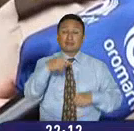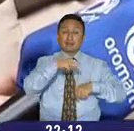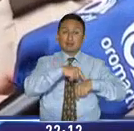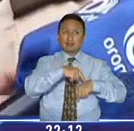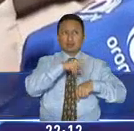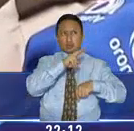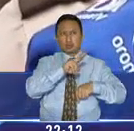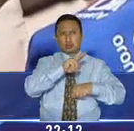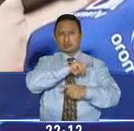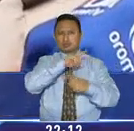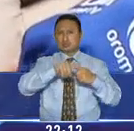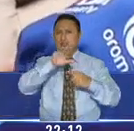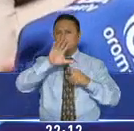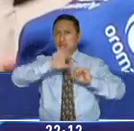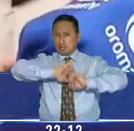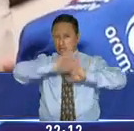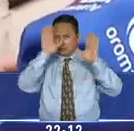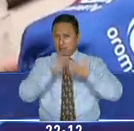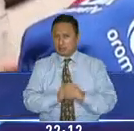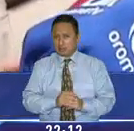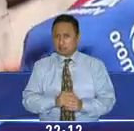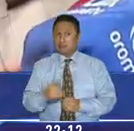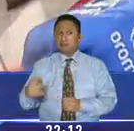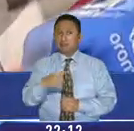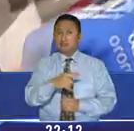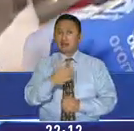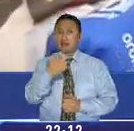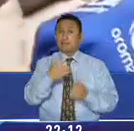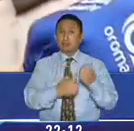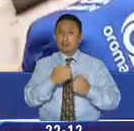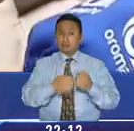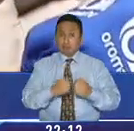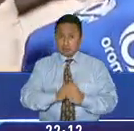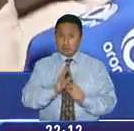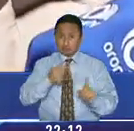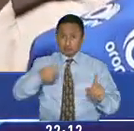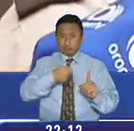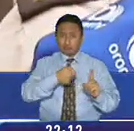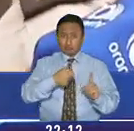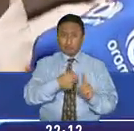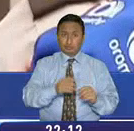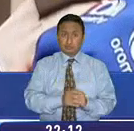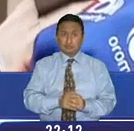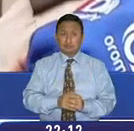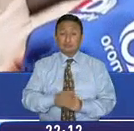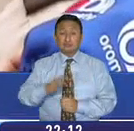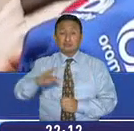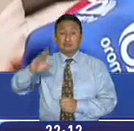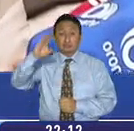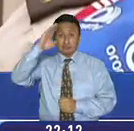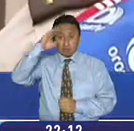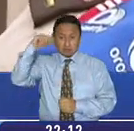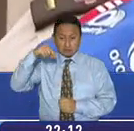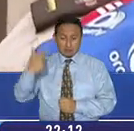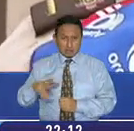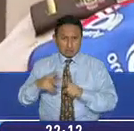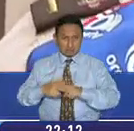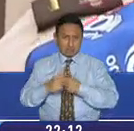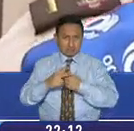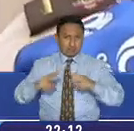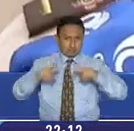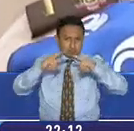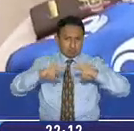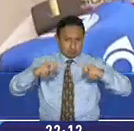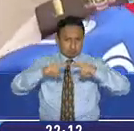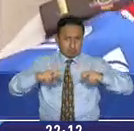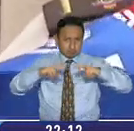sucedido este femicidio. Ya está el Departamento de Medicina Legal realizando las experticias